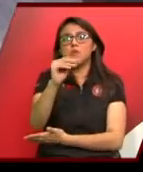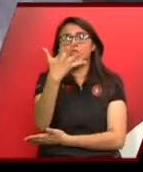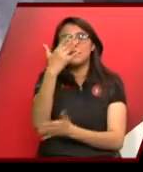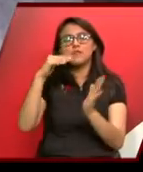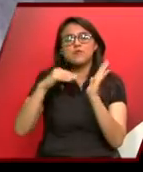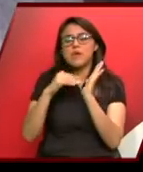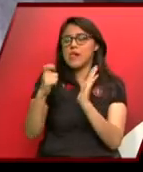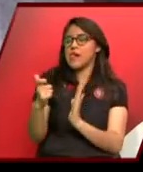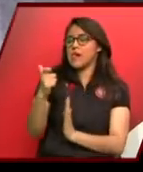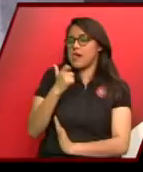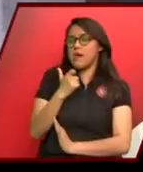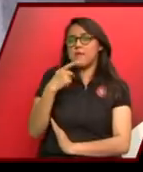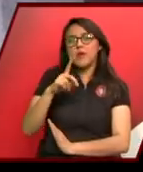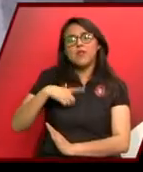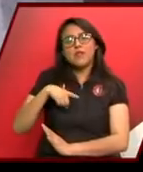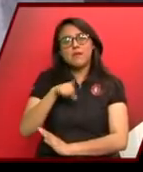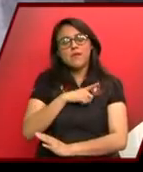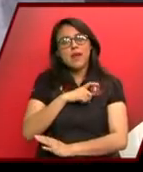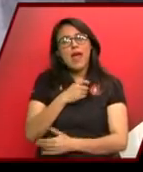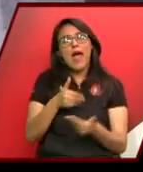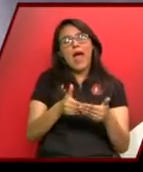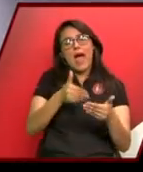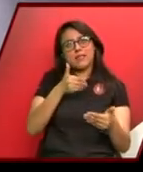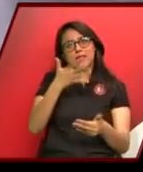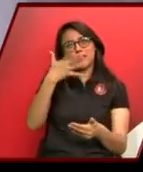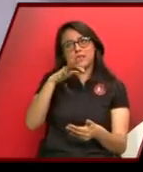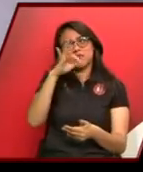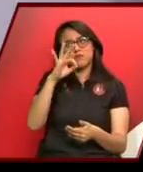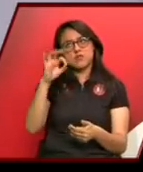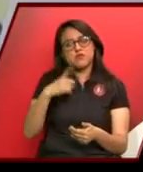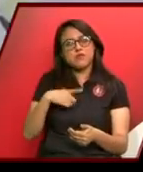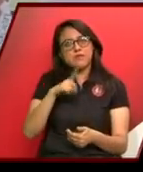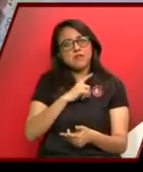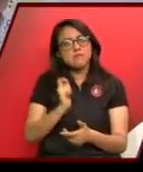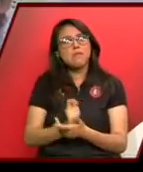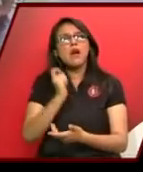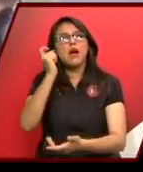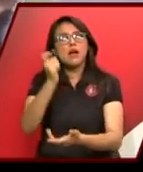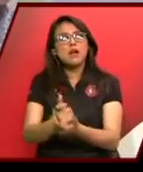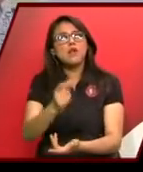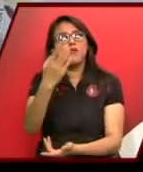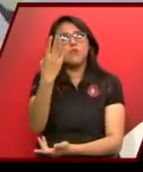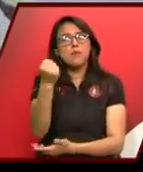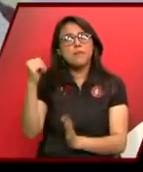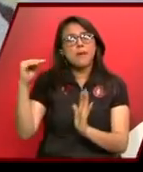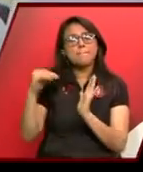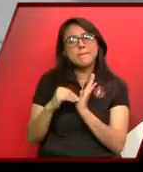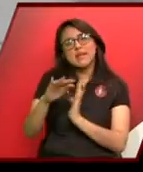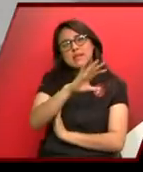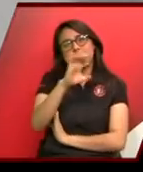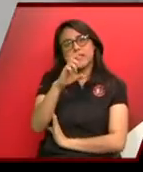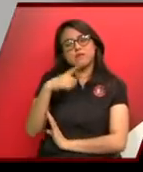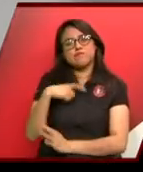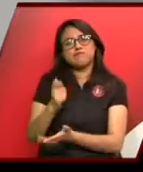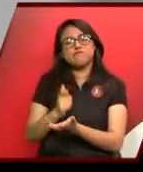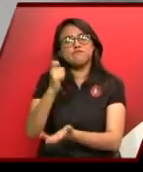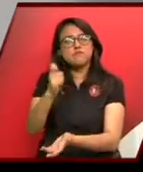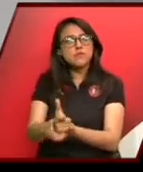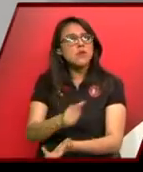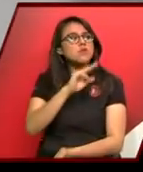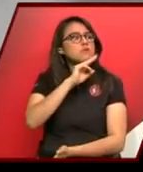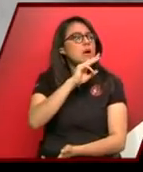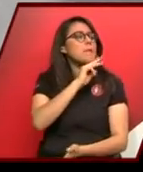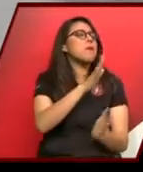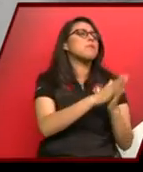pesos, pero para ello debía dar un enganche del 10%, es decir, 9.500, mismos que su madre